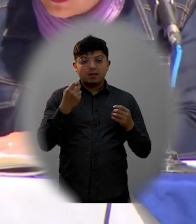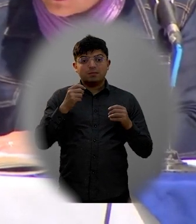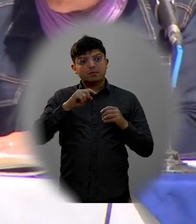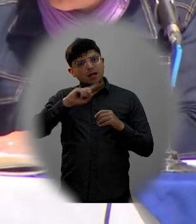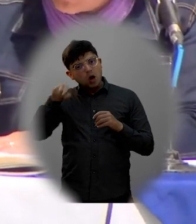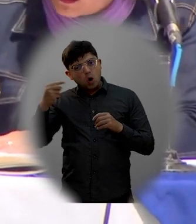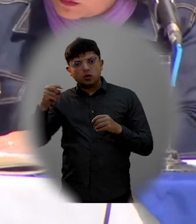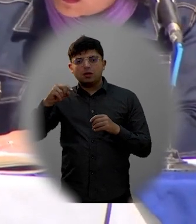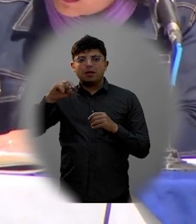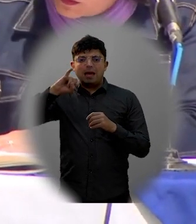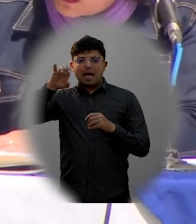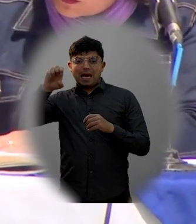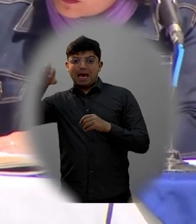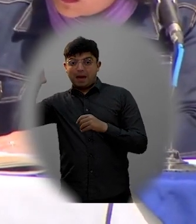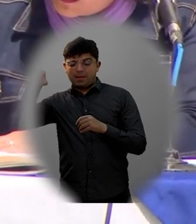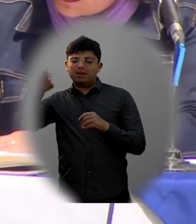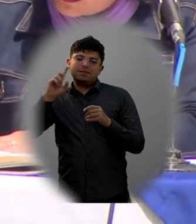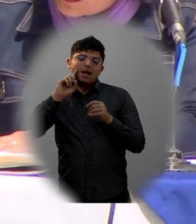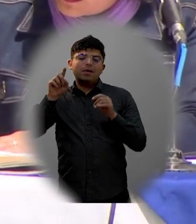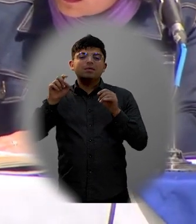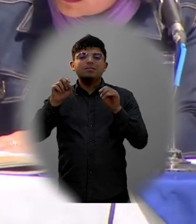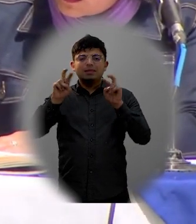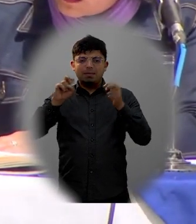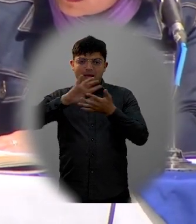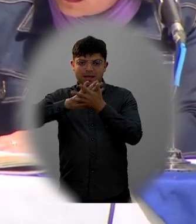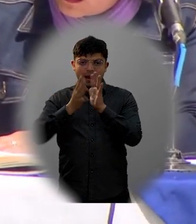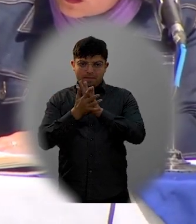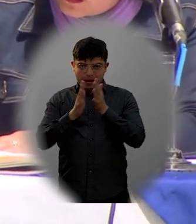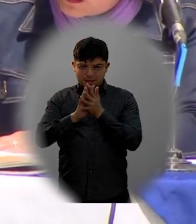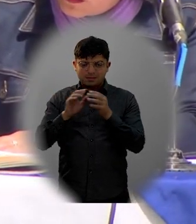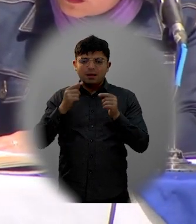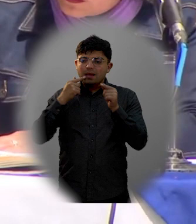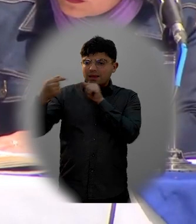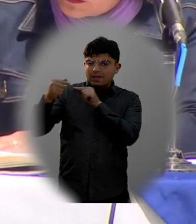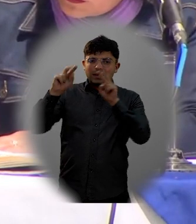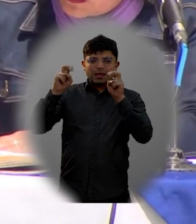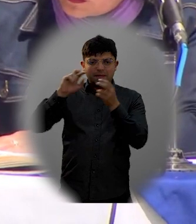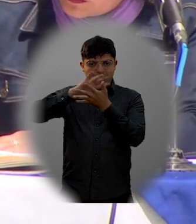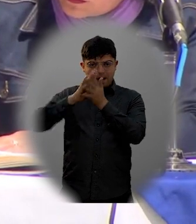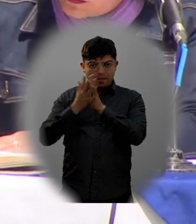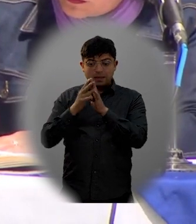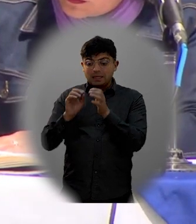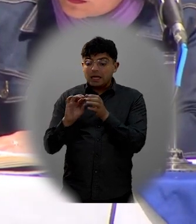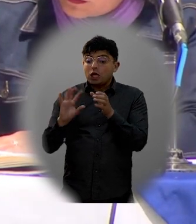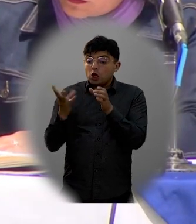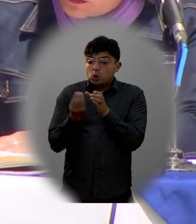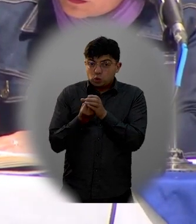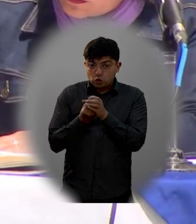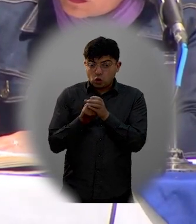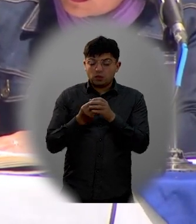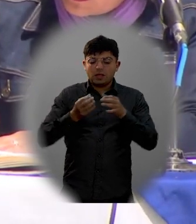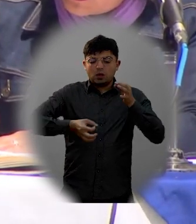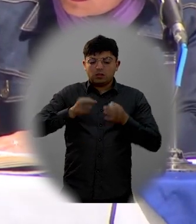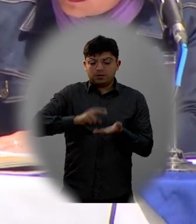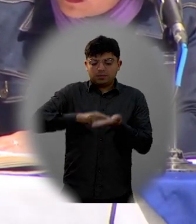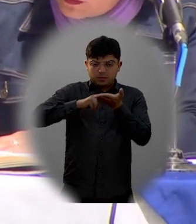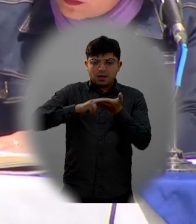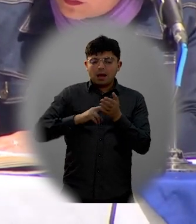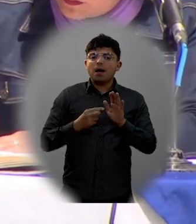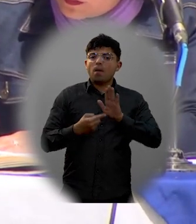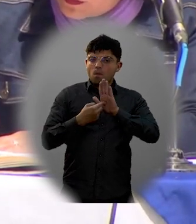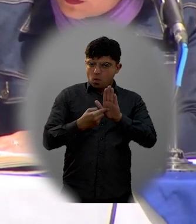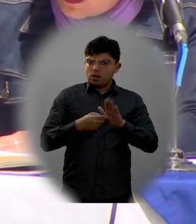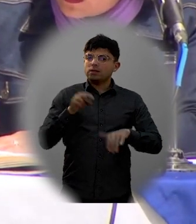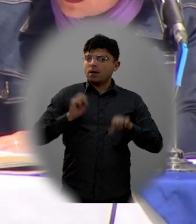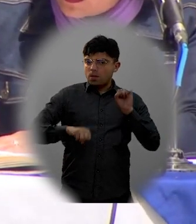con la adopción de la Jurisdicción Especial para la Paz, los debates en torno a la paz y la inclusión de la justicia restaurativa nos muestran y